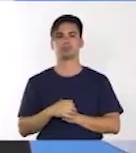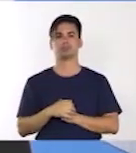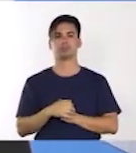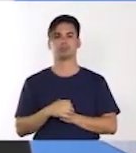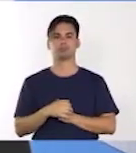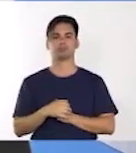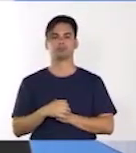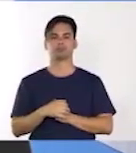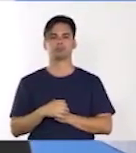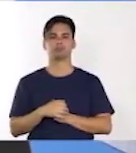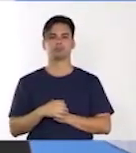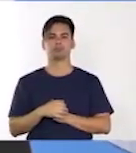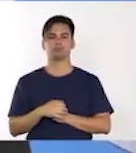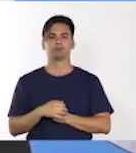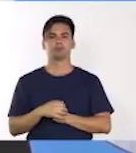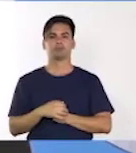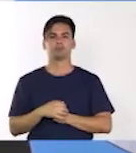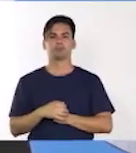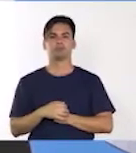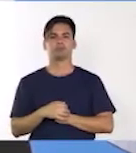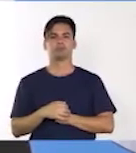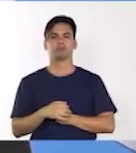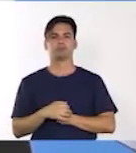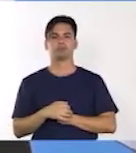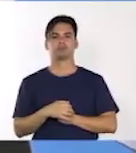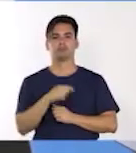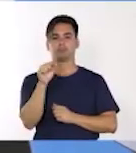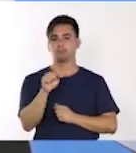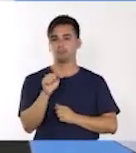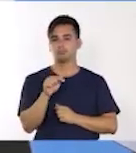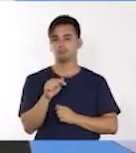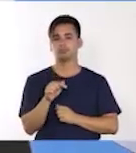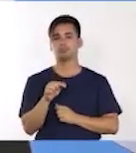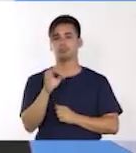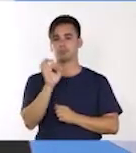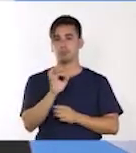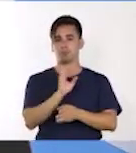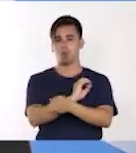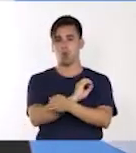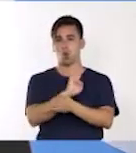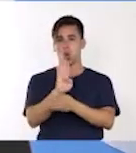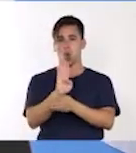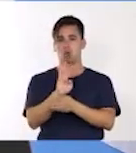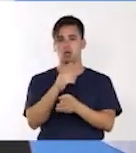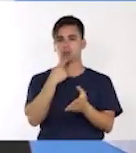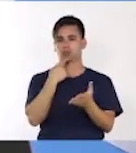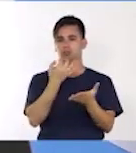alegato de autodefensa de Fidel Castro en el juicio por las acciones del 26 de julio.